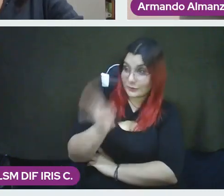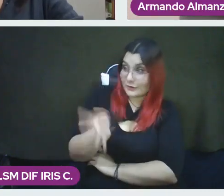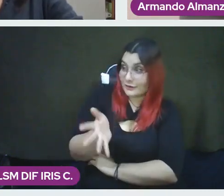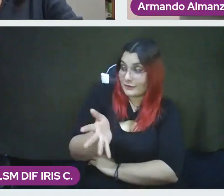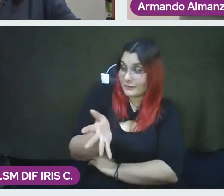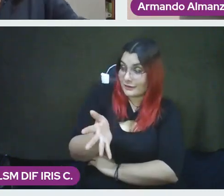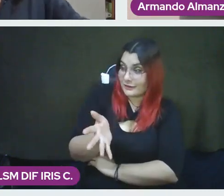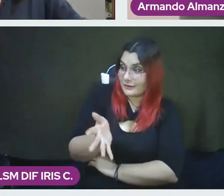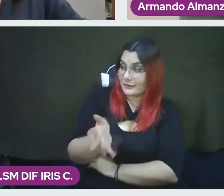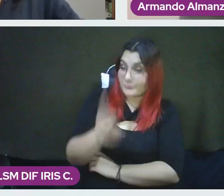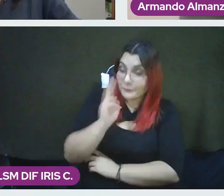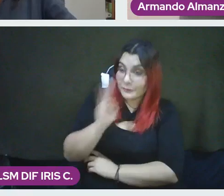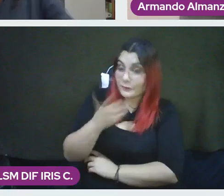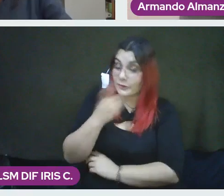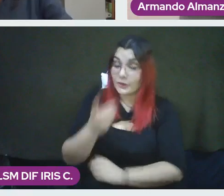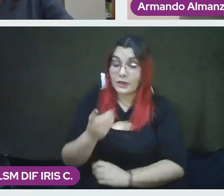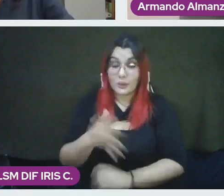mamá.